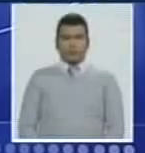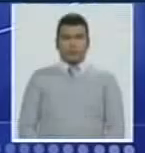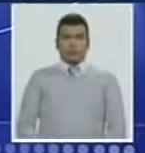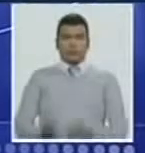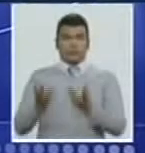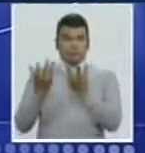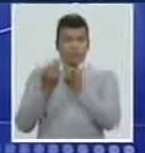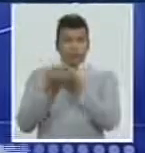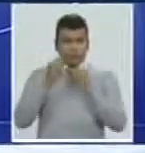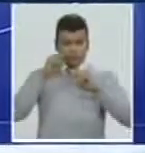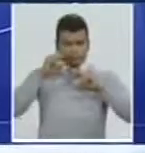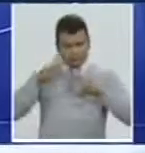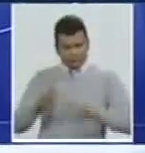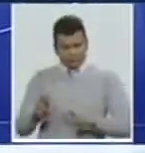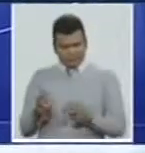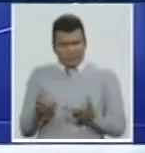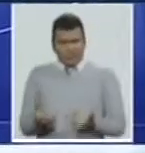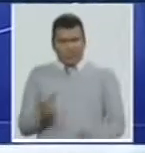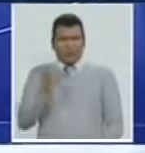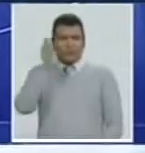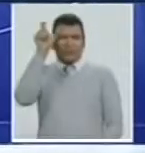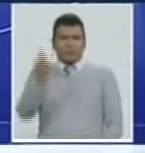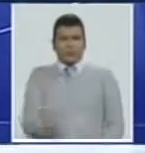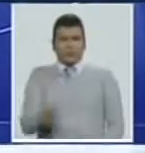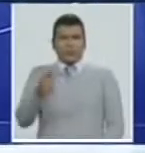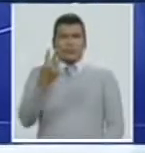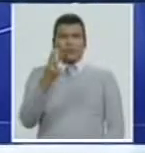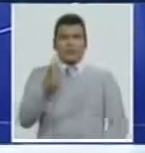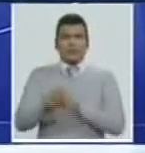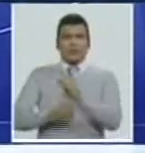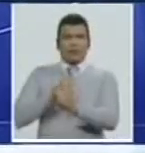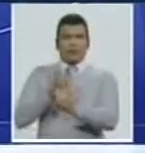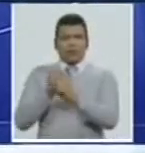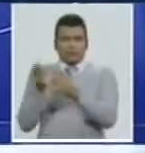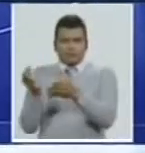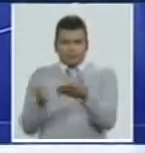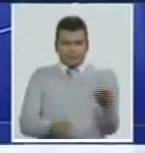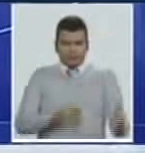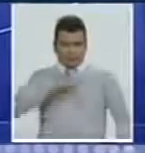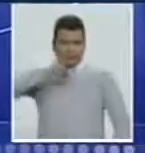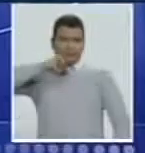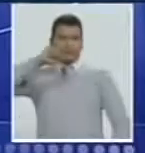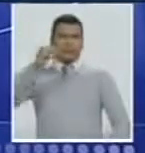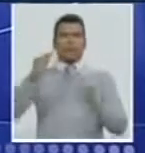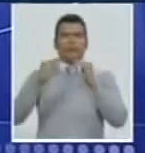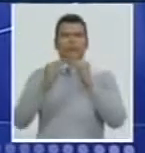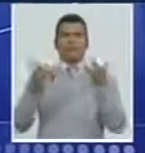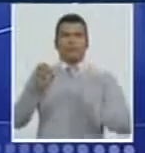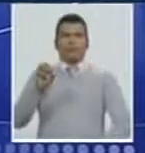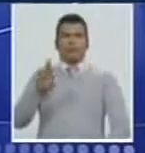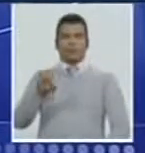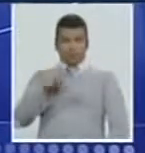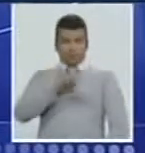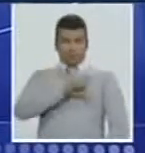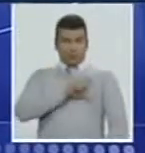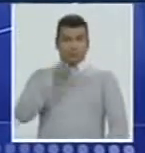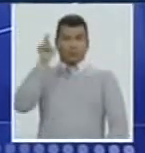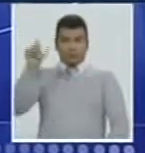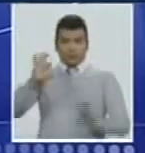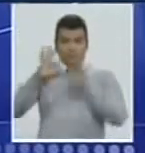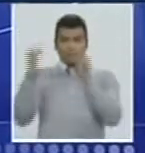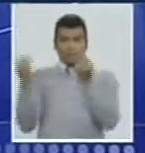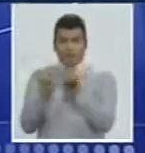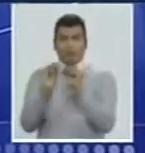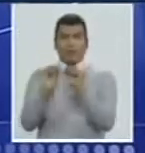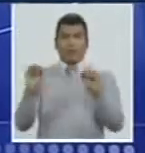Las autoridades investigan la confusa muerte de una menor de 13 años que se habría suicidado en su casa del oriente de Cali. Sus familiares denunciaron